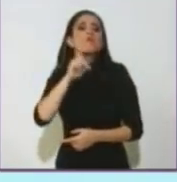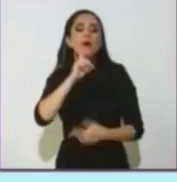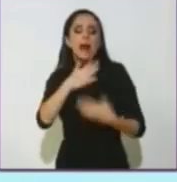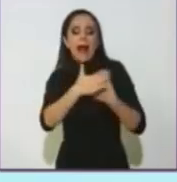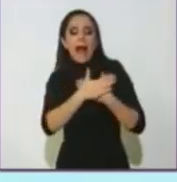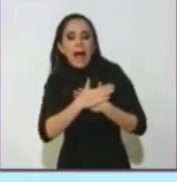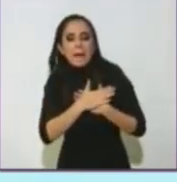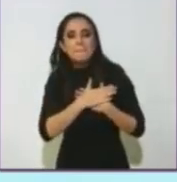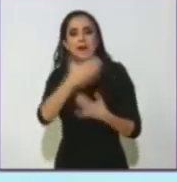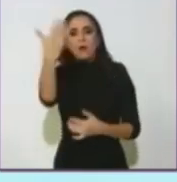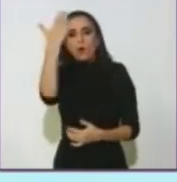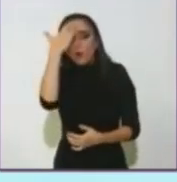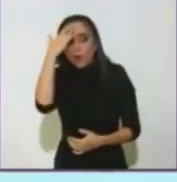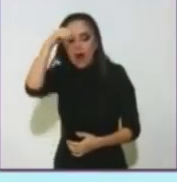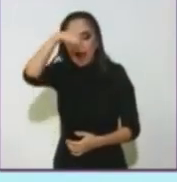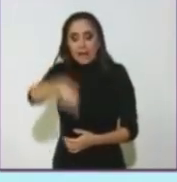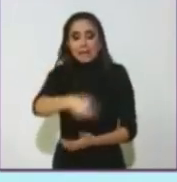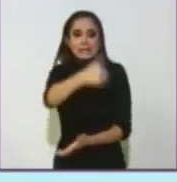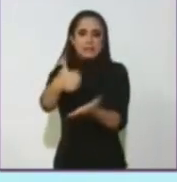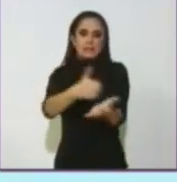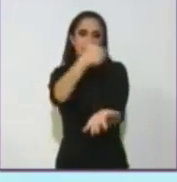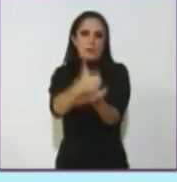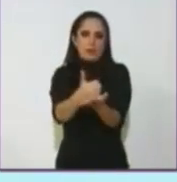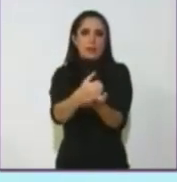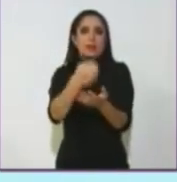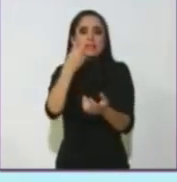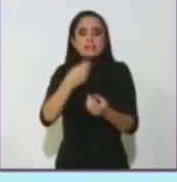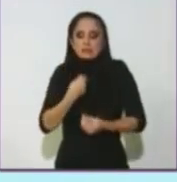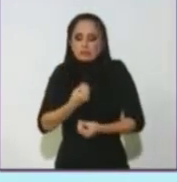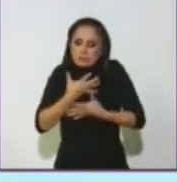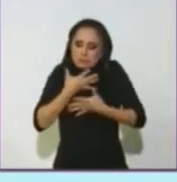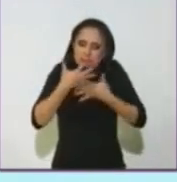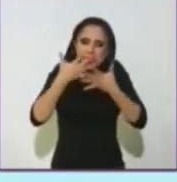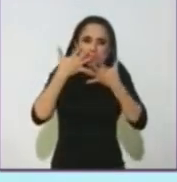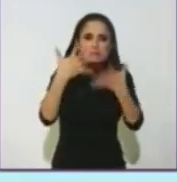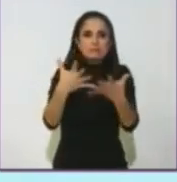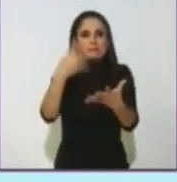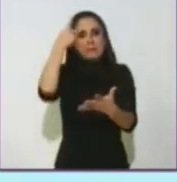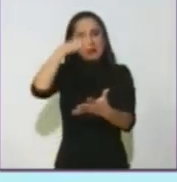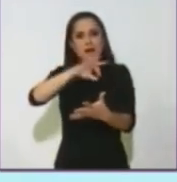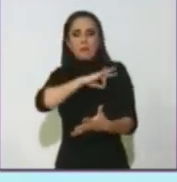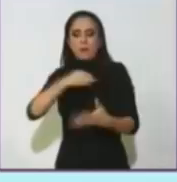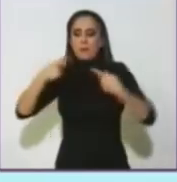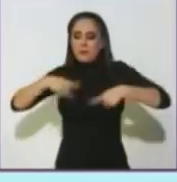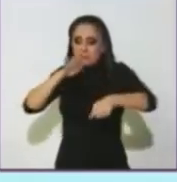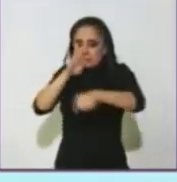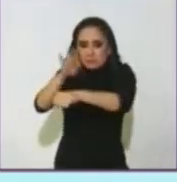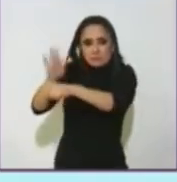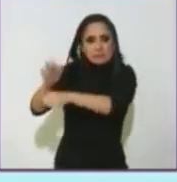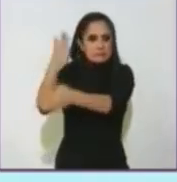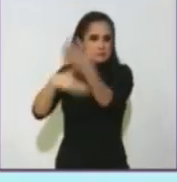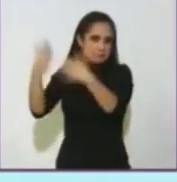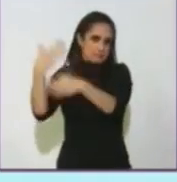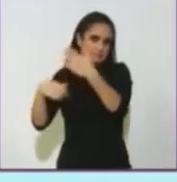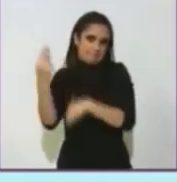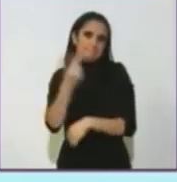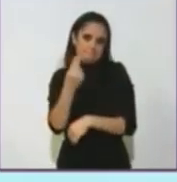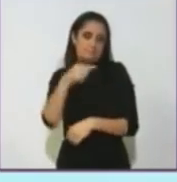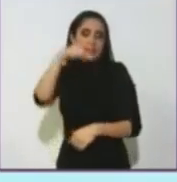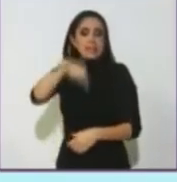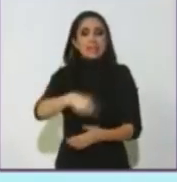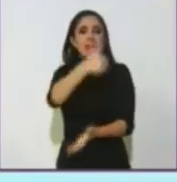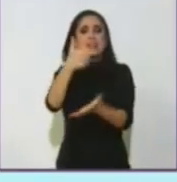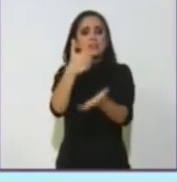conozca esta ciudad una mujer que esté dispuesta a morirse en la raya para sacar adelante a la gente de esta ciudad a esta ciudad no le